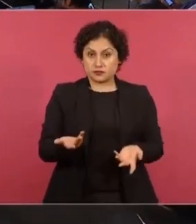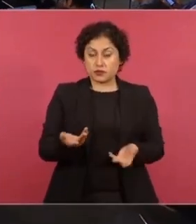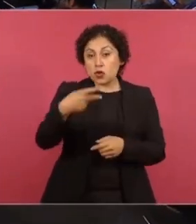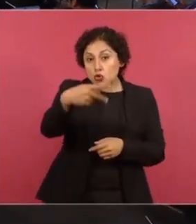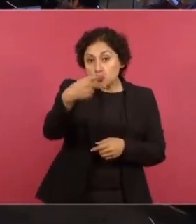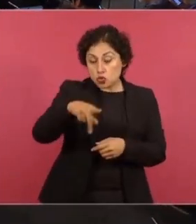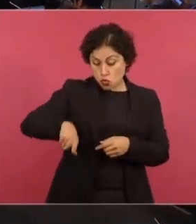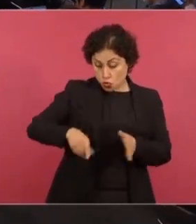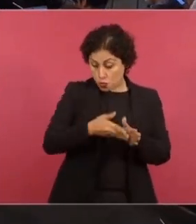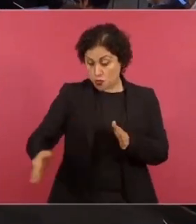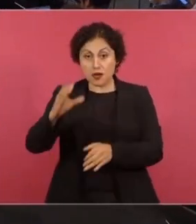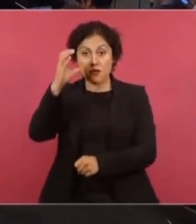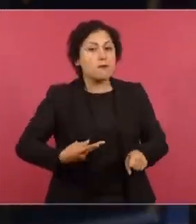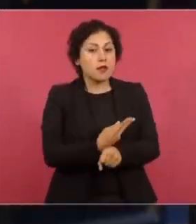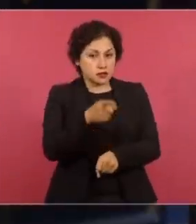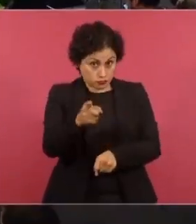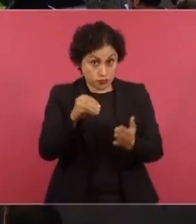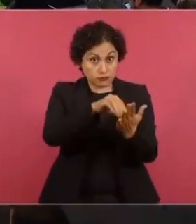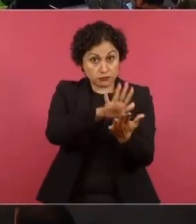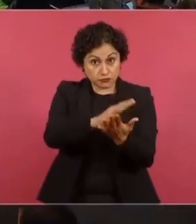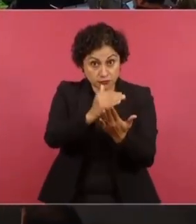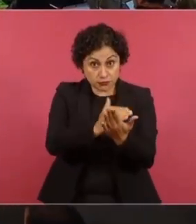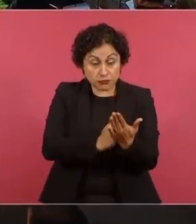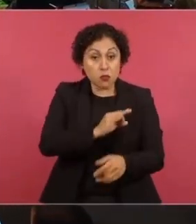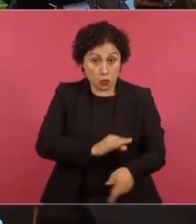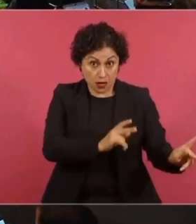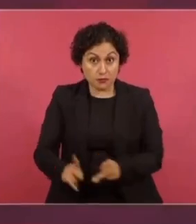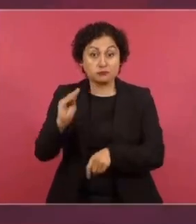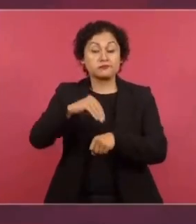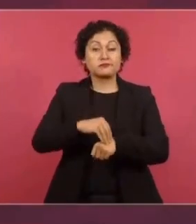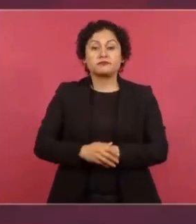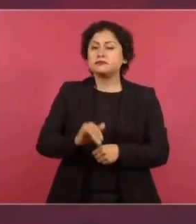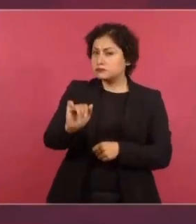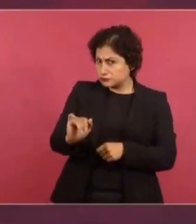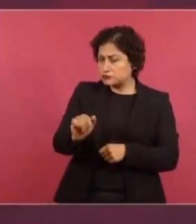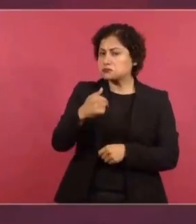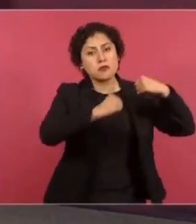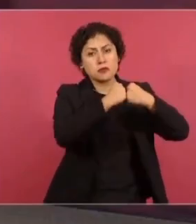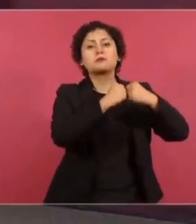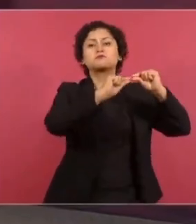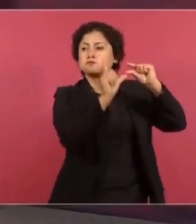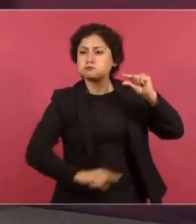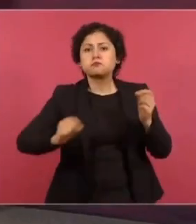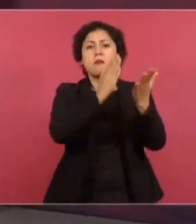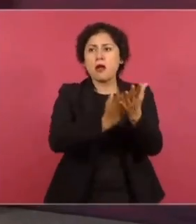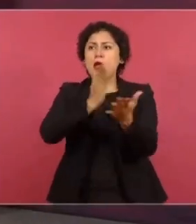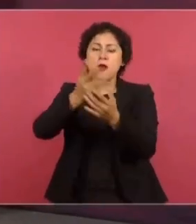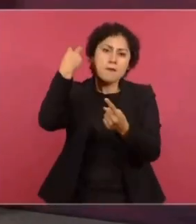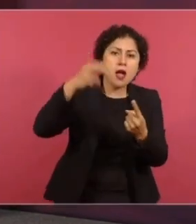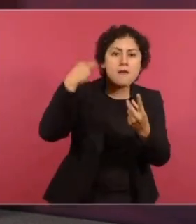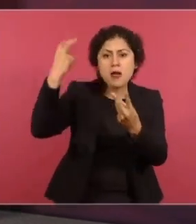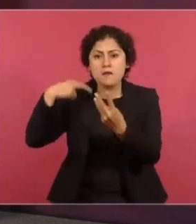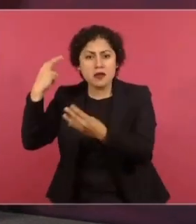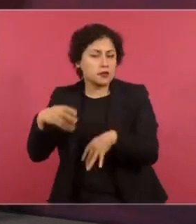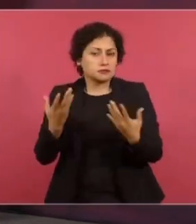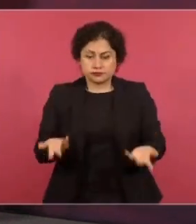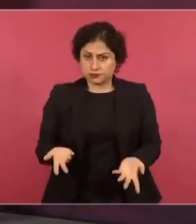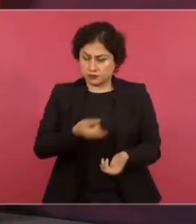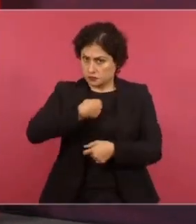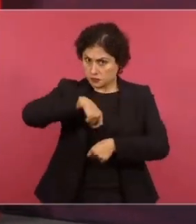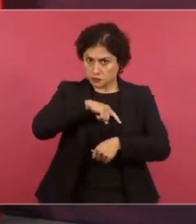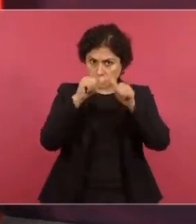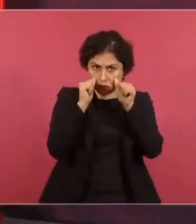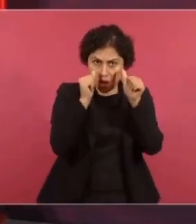termine su mandato? ¿Usted puede visitar la frontera? Sí, voy a estar en Baja California constantemente, estoy recorriendo el país. Y estamos atendiendo